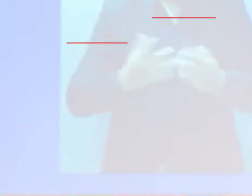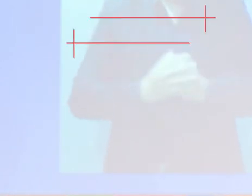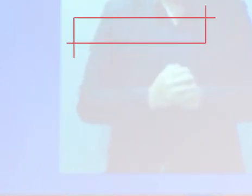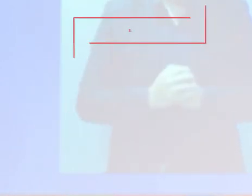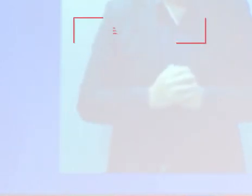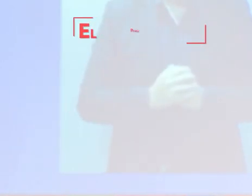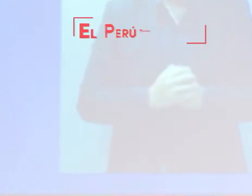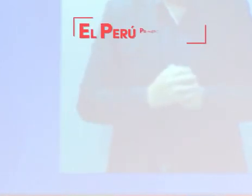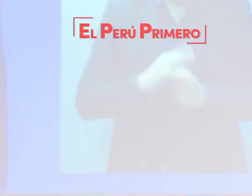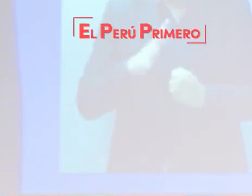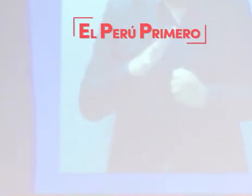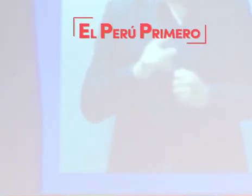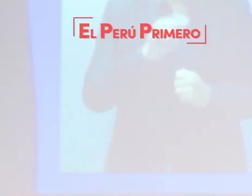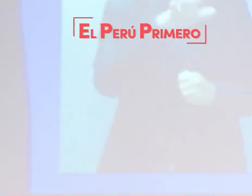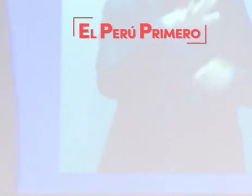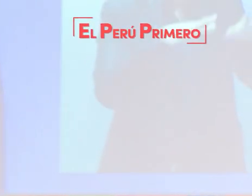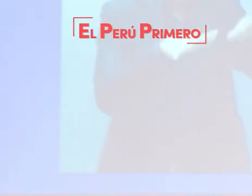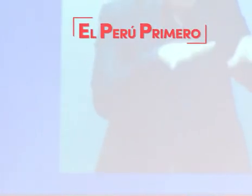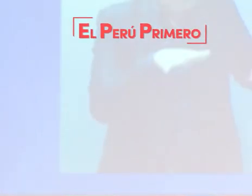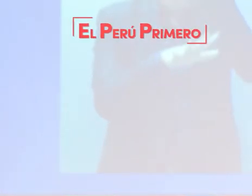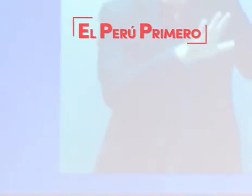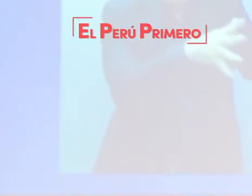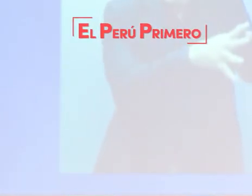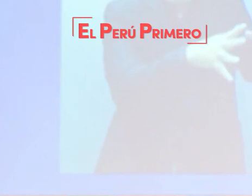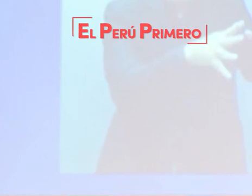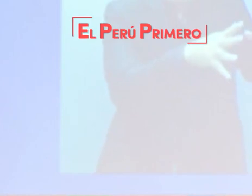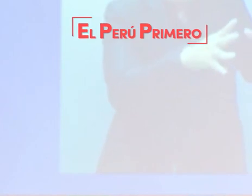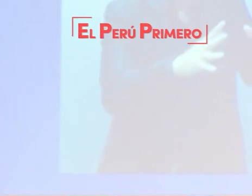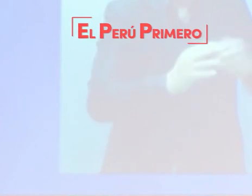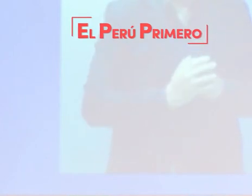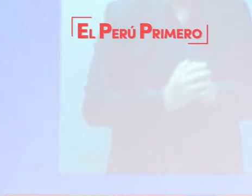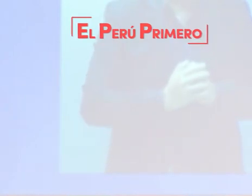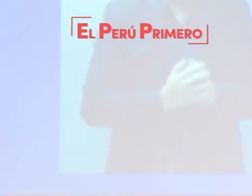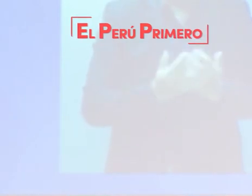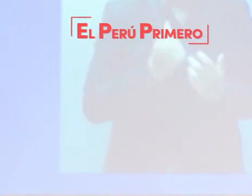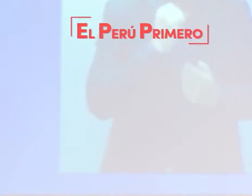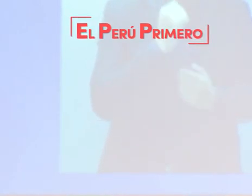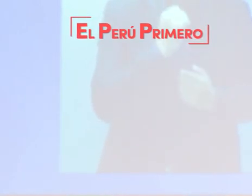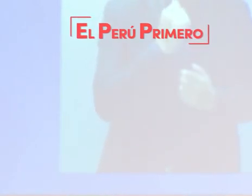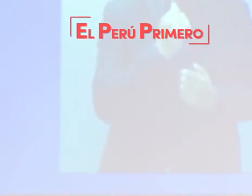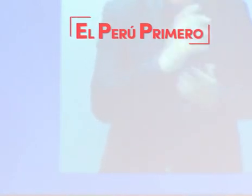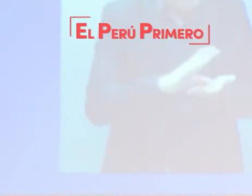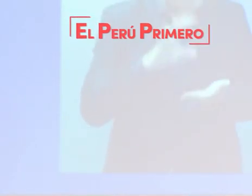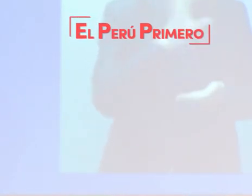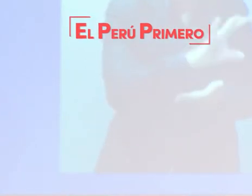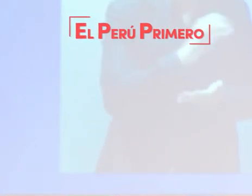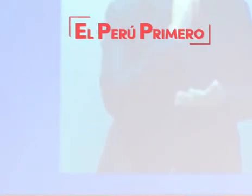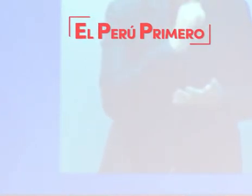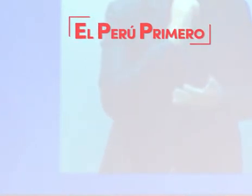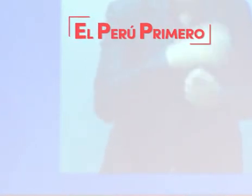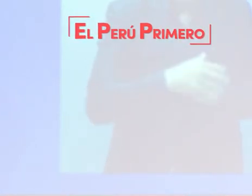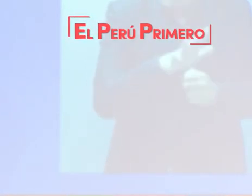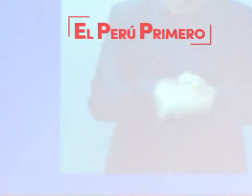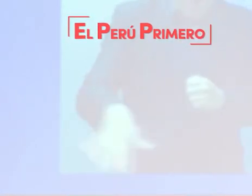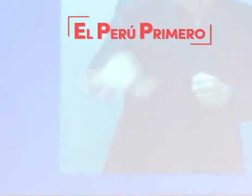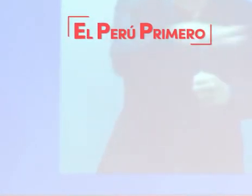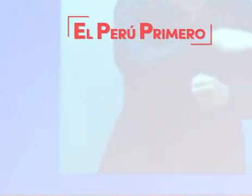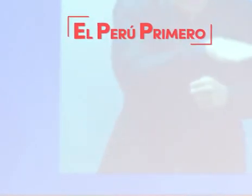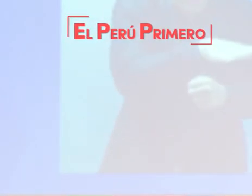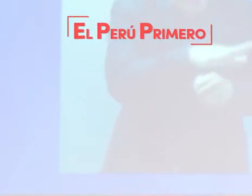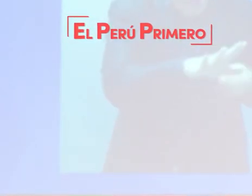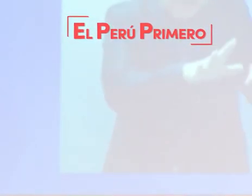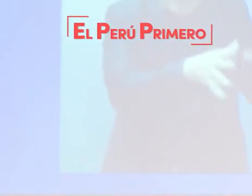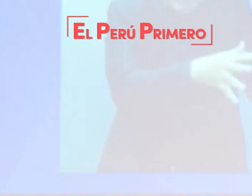del 20% de los peruanos todavía vive en situación de pobreza.